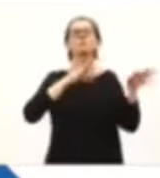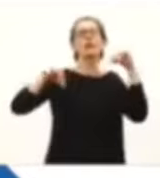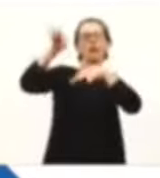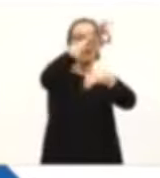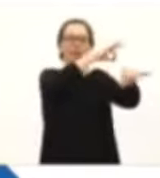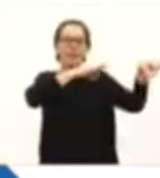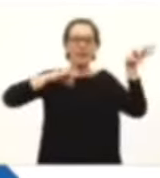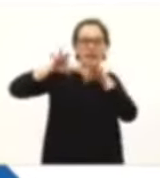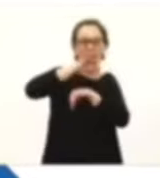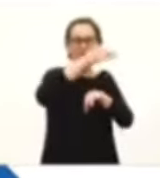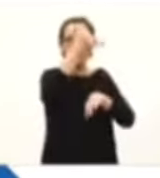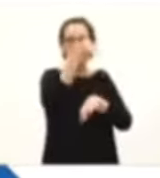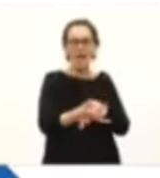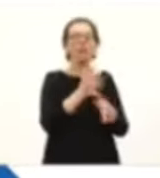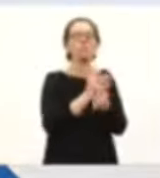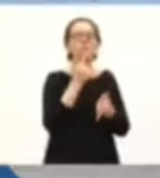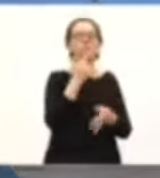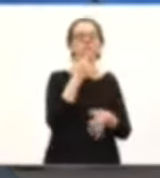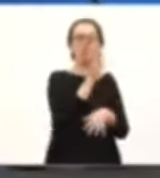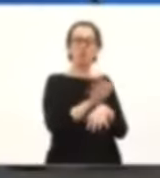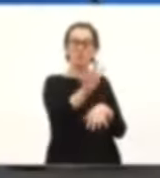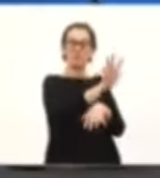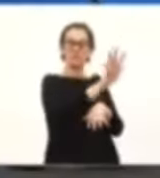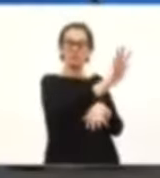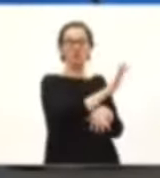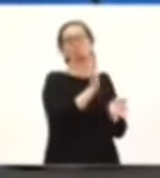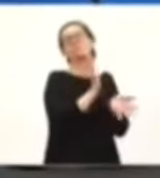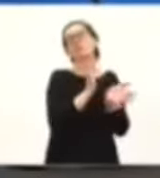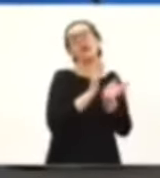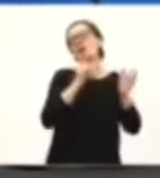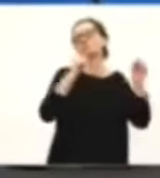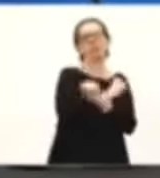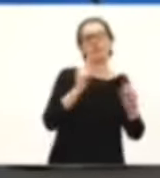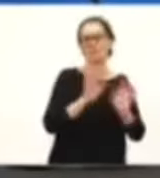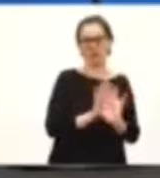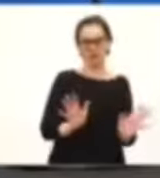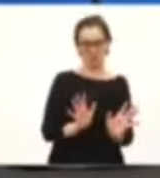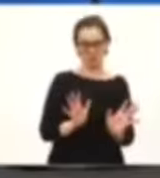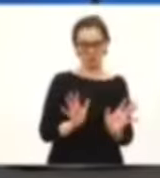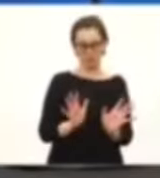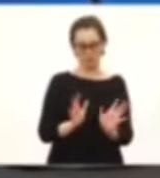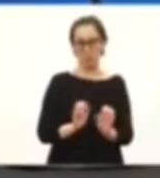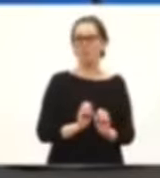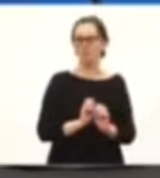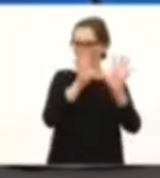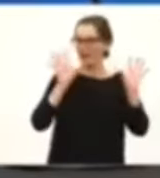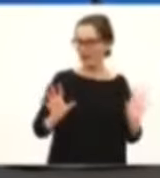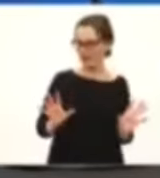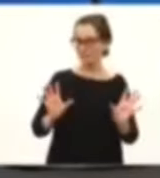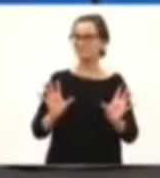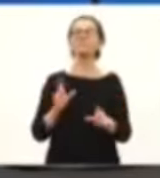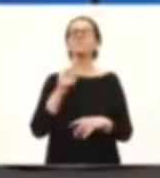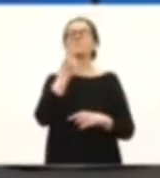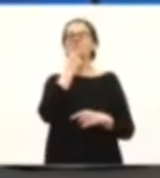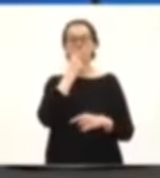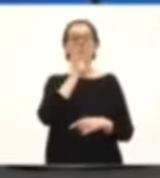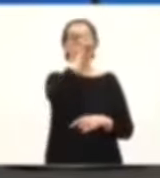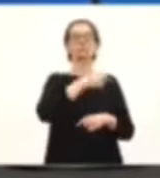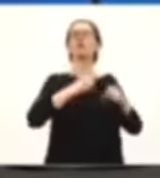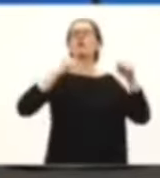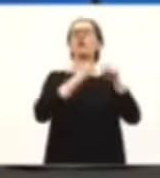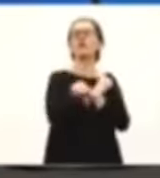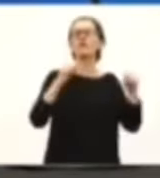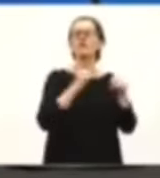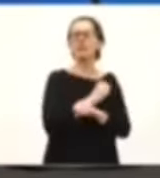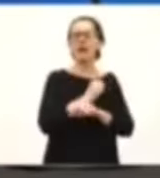definición de caso sospechoso. Vamos a aclararlo. Un caso confirmado es aquel que tiene el positivo,